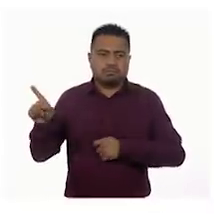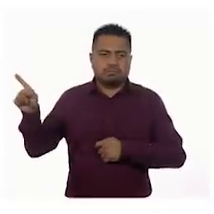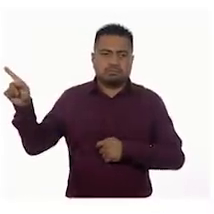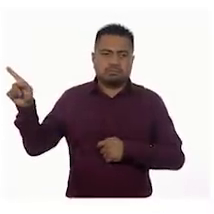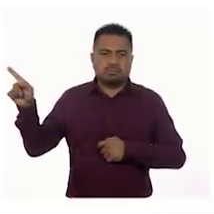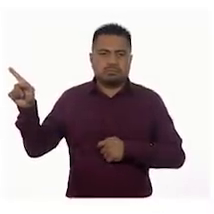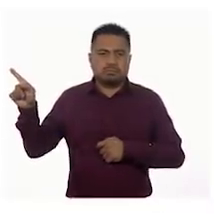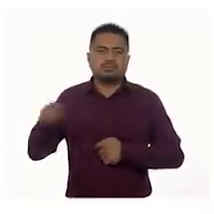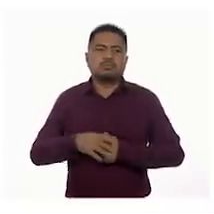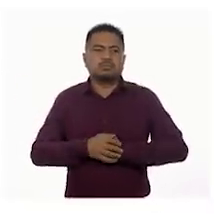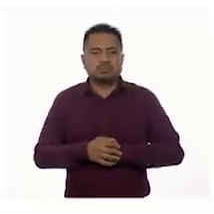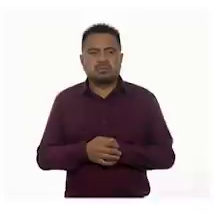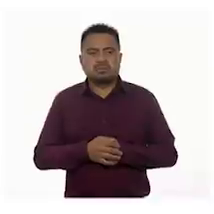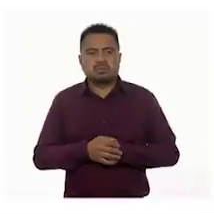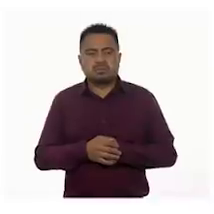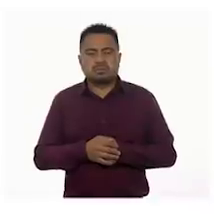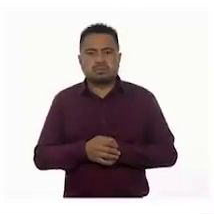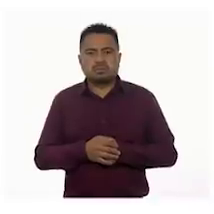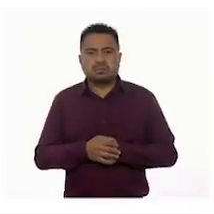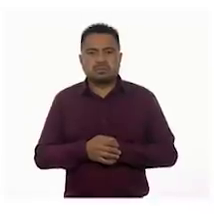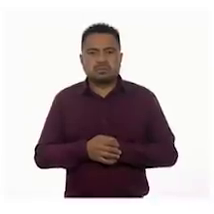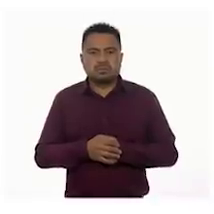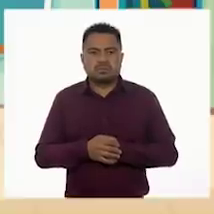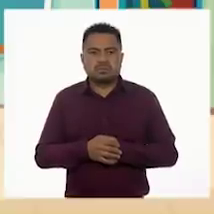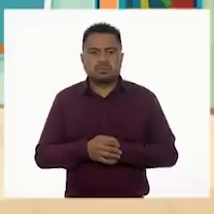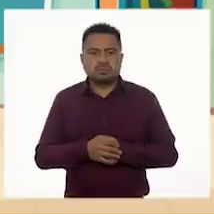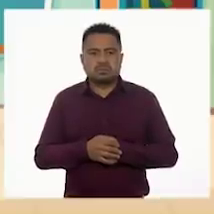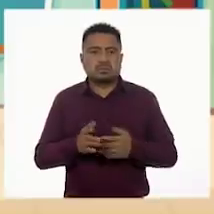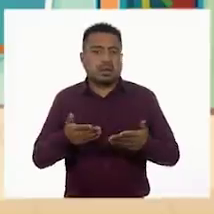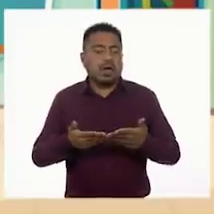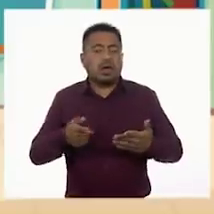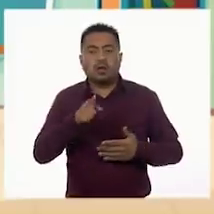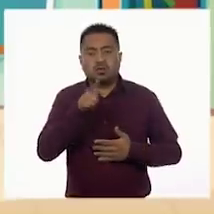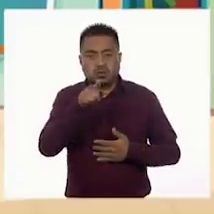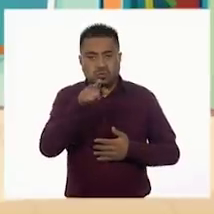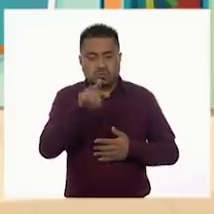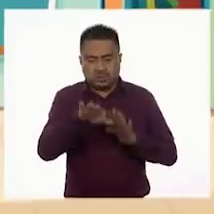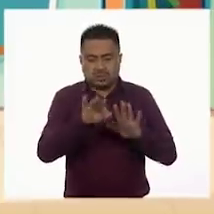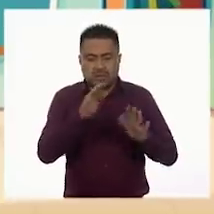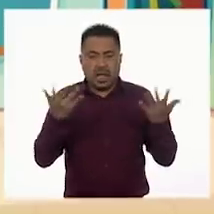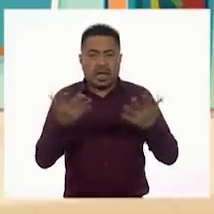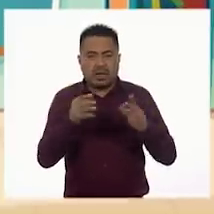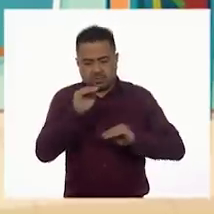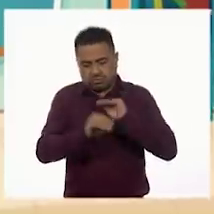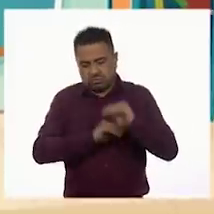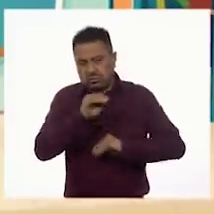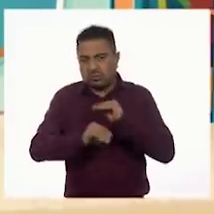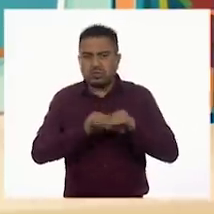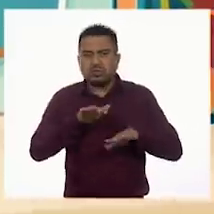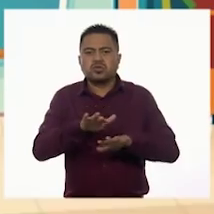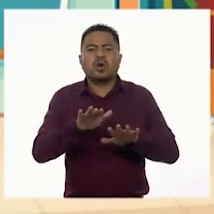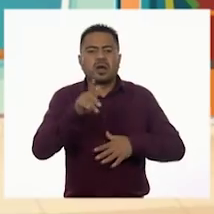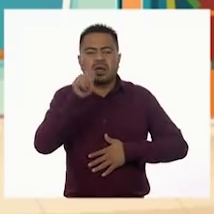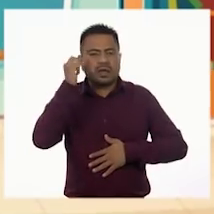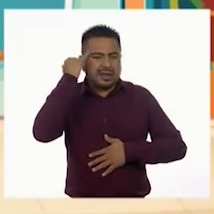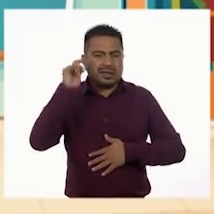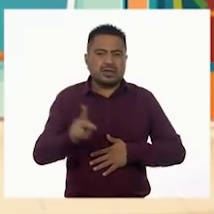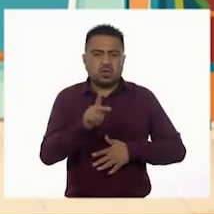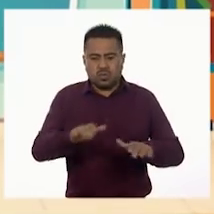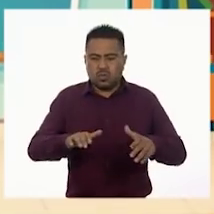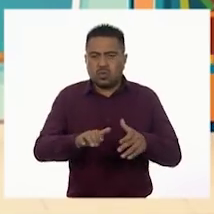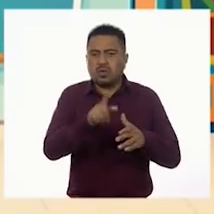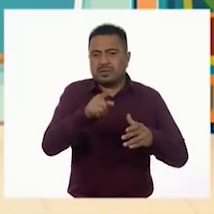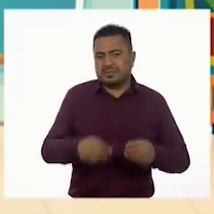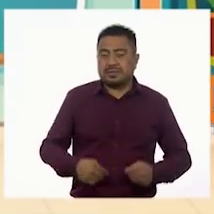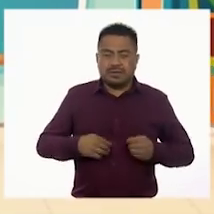ñato, ñoño y ñañu. Ahora te toca a ti elaborar una monografía sobre la lengua indígena de tu